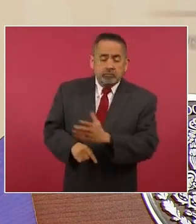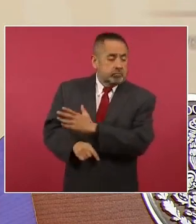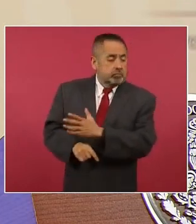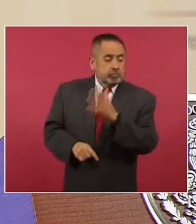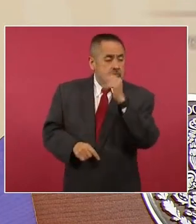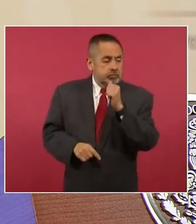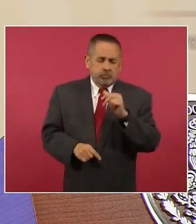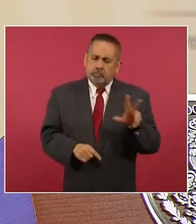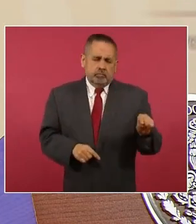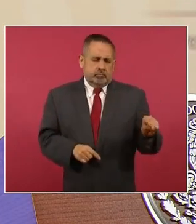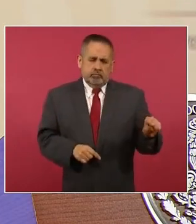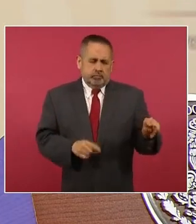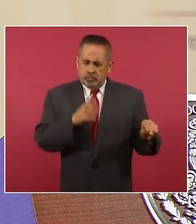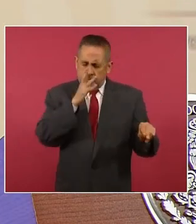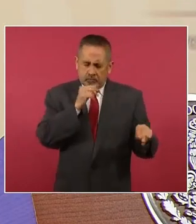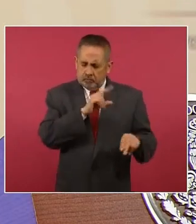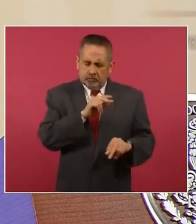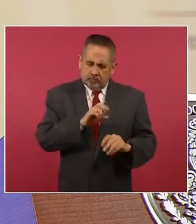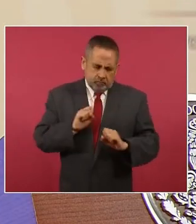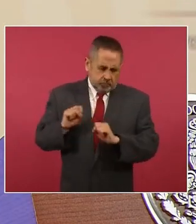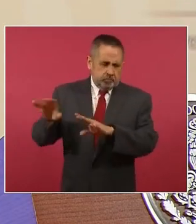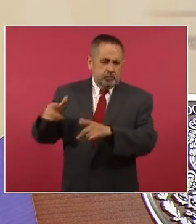la candidatura.